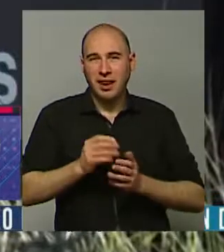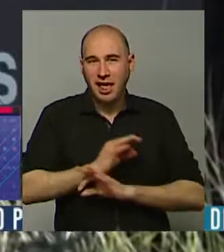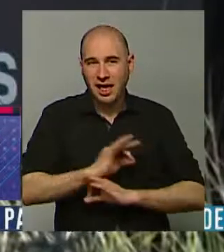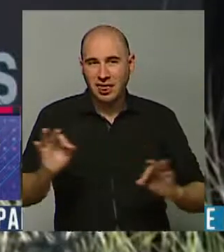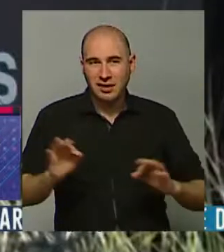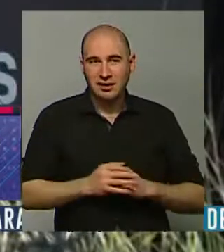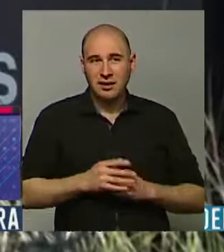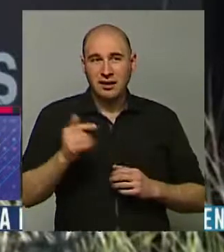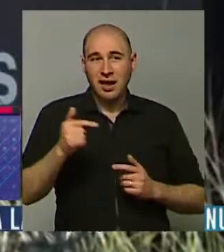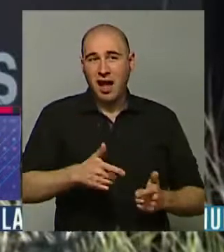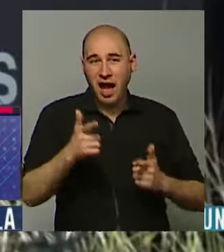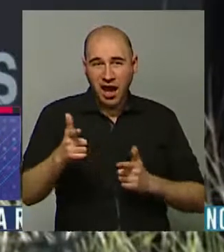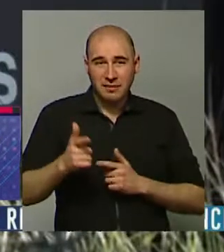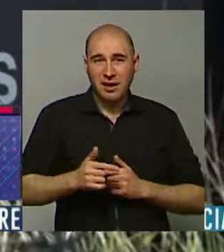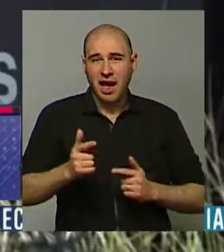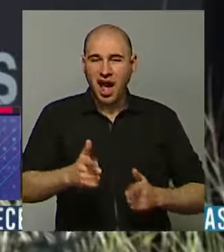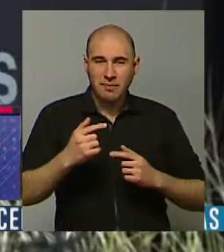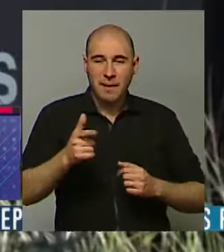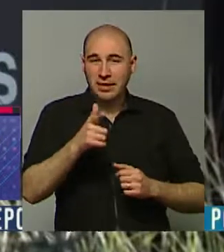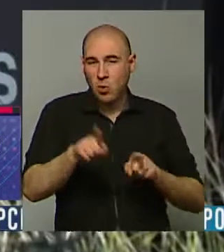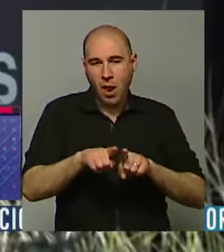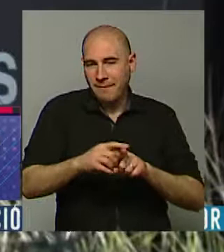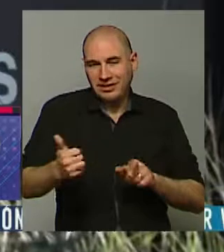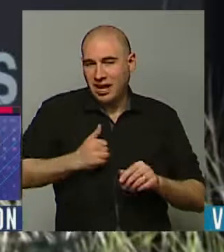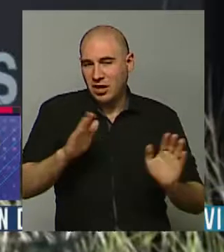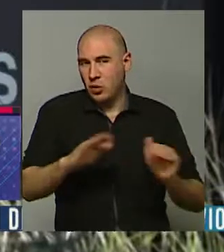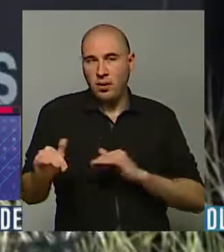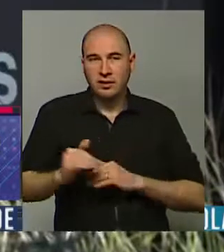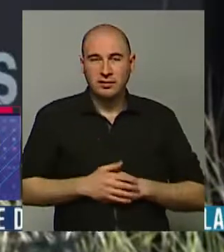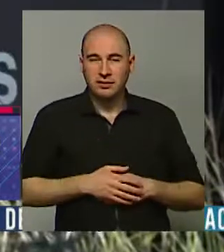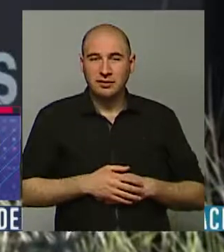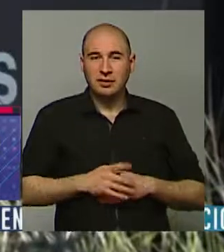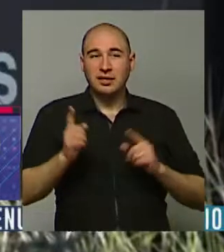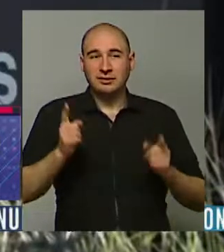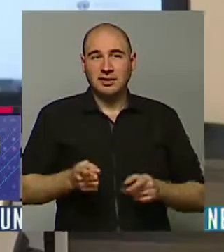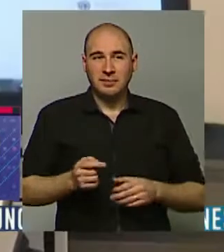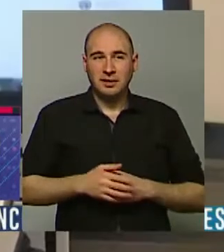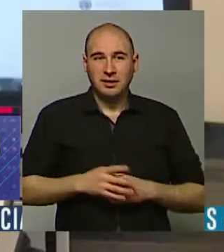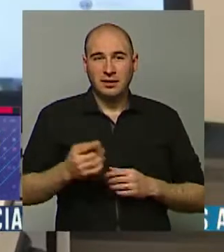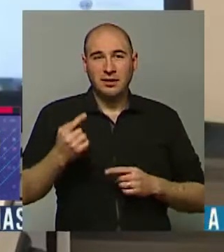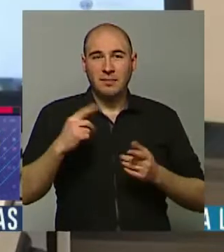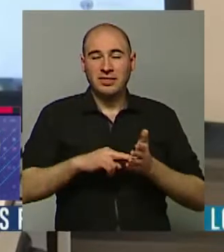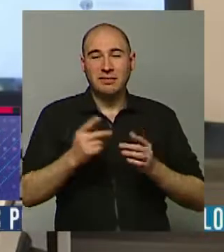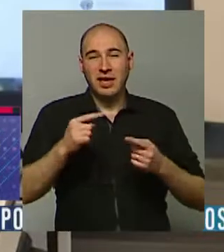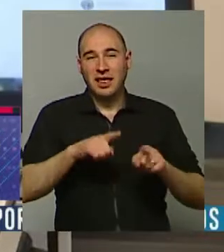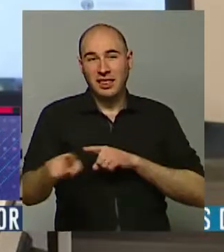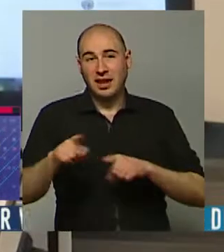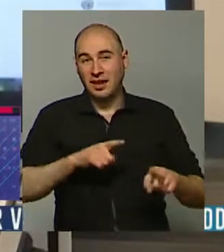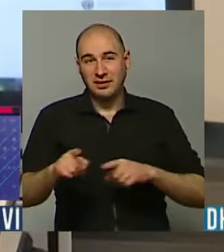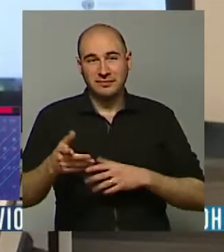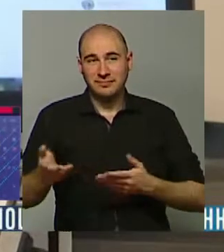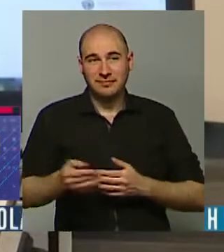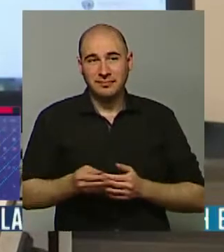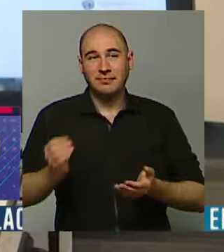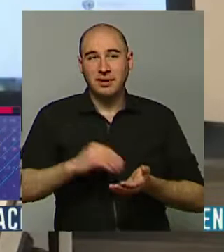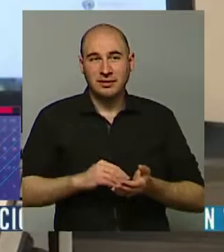Están armados con armas de calibre militar, o sea, no están armados. O sea, aparte también tenés otra historia. Las internet. Compraron por internet, además.